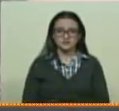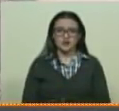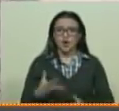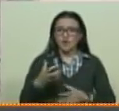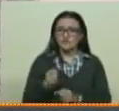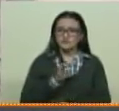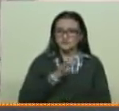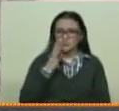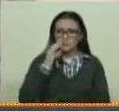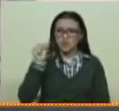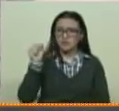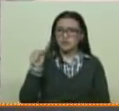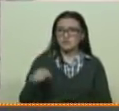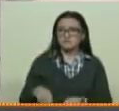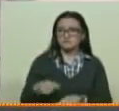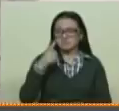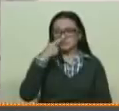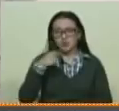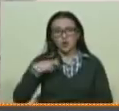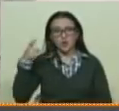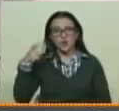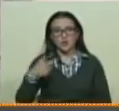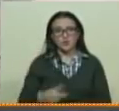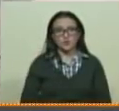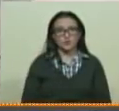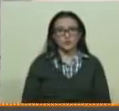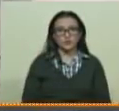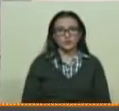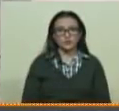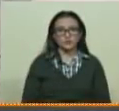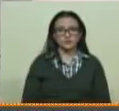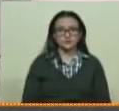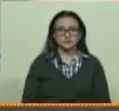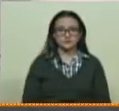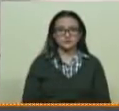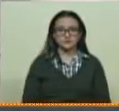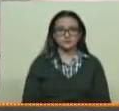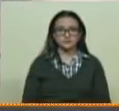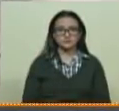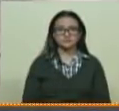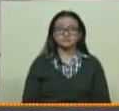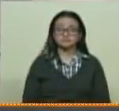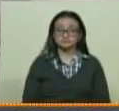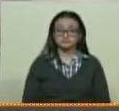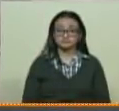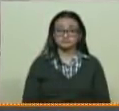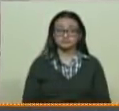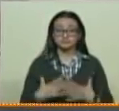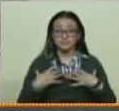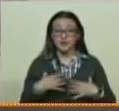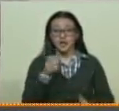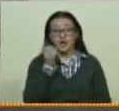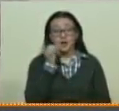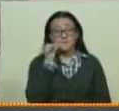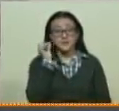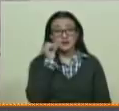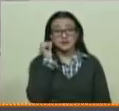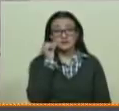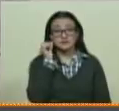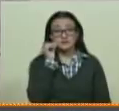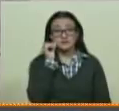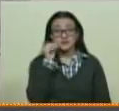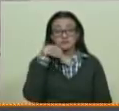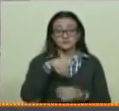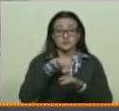Nicolás Maduro depositó en ellos, les espera una braga amarilla y un nuevo